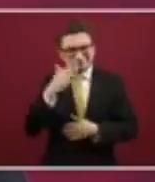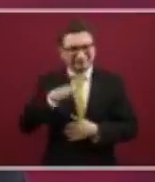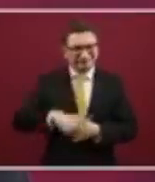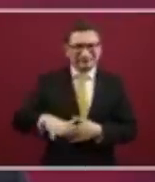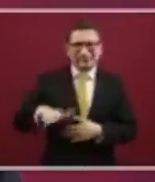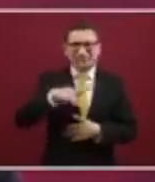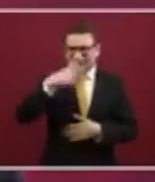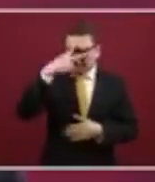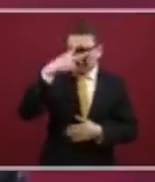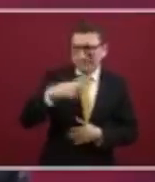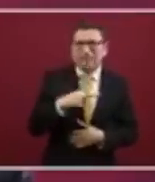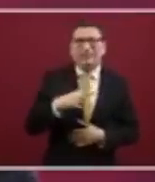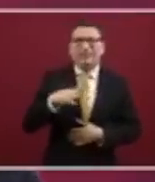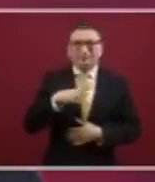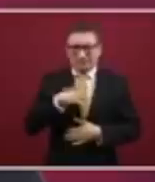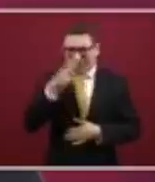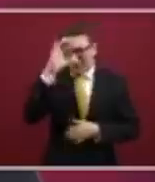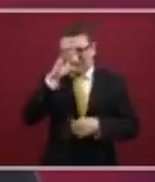y eso está ahí.